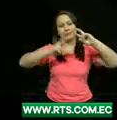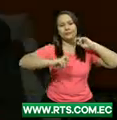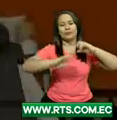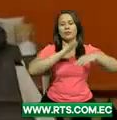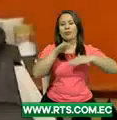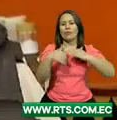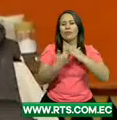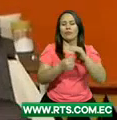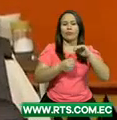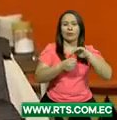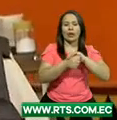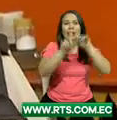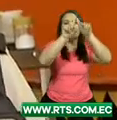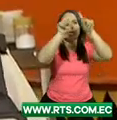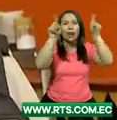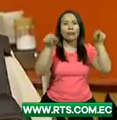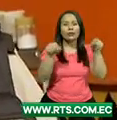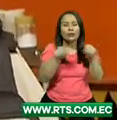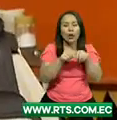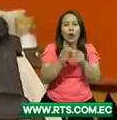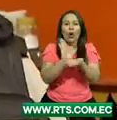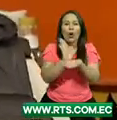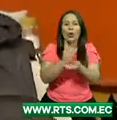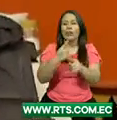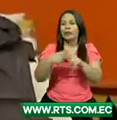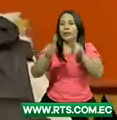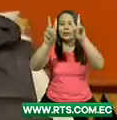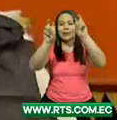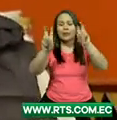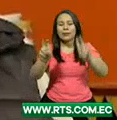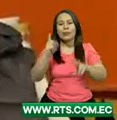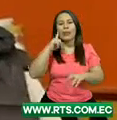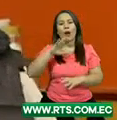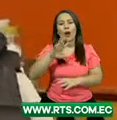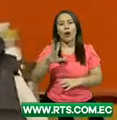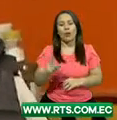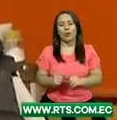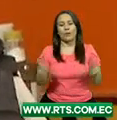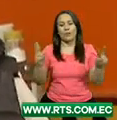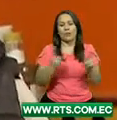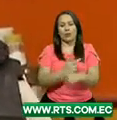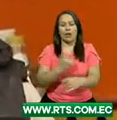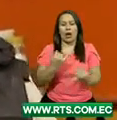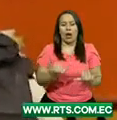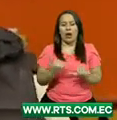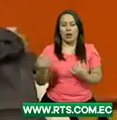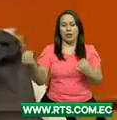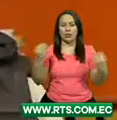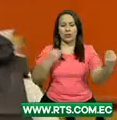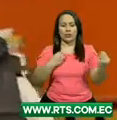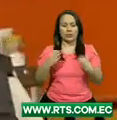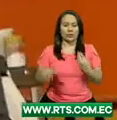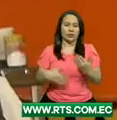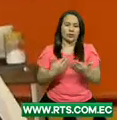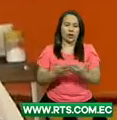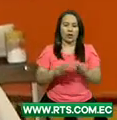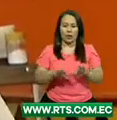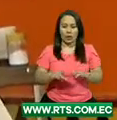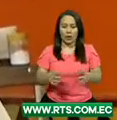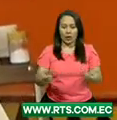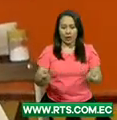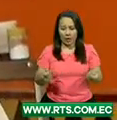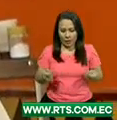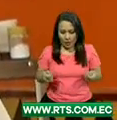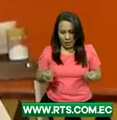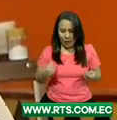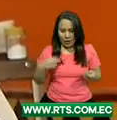interior se encuentra plasmas y otras cosas más que podrá ser objeto de robo pero únicamente lo que se va es directo a lo que corresponde a la cajera ahora prácticamente